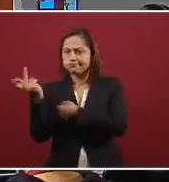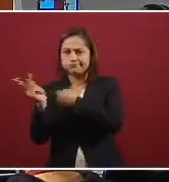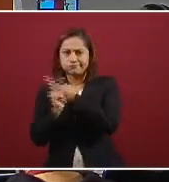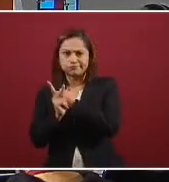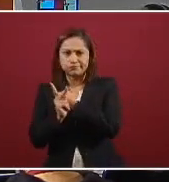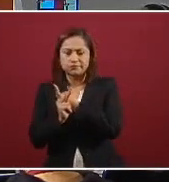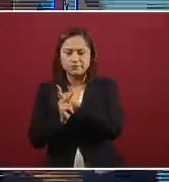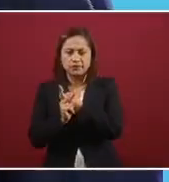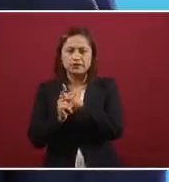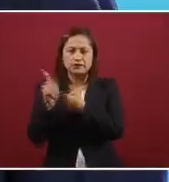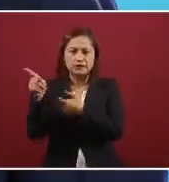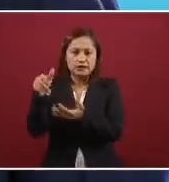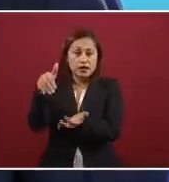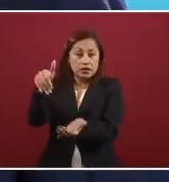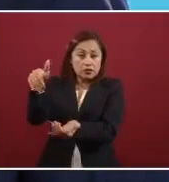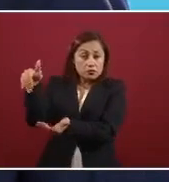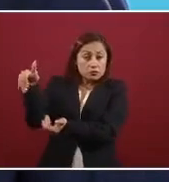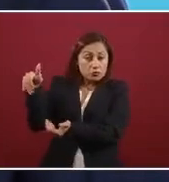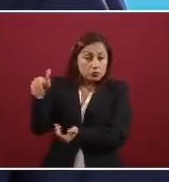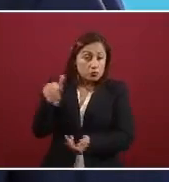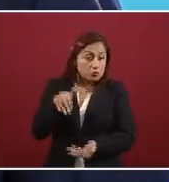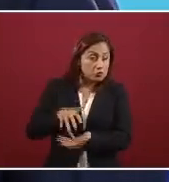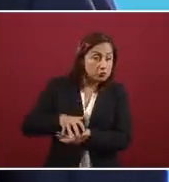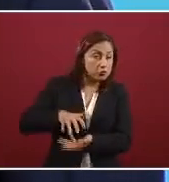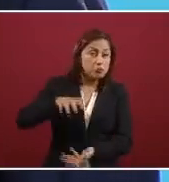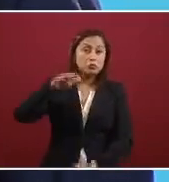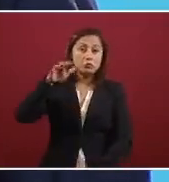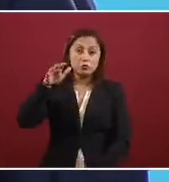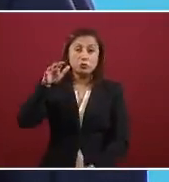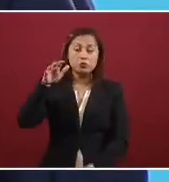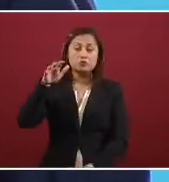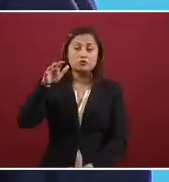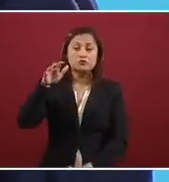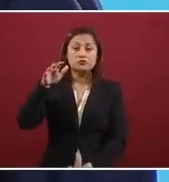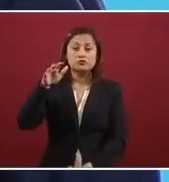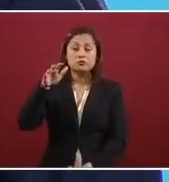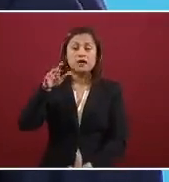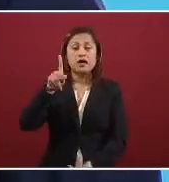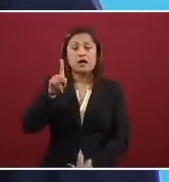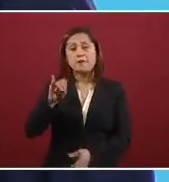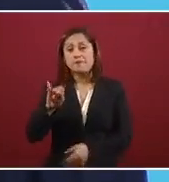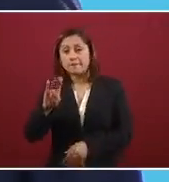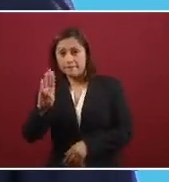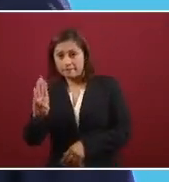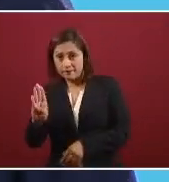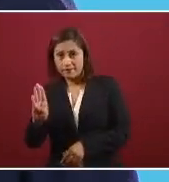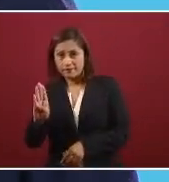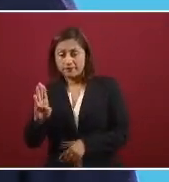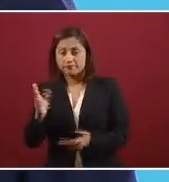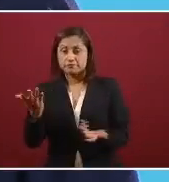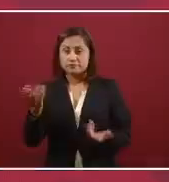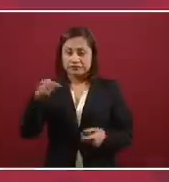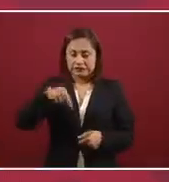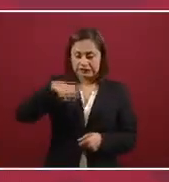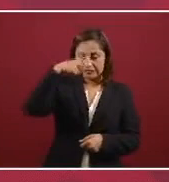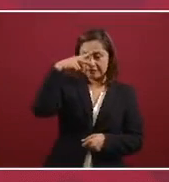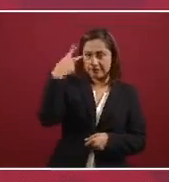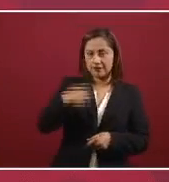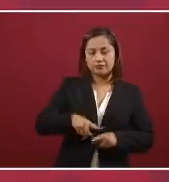donde se recauda un mayor porcentaje del Producto Interno Bruto. Aquí es muy poco,